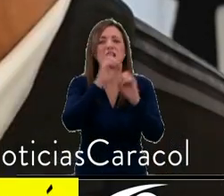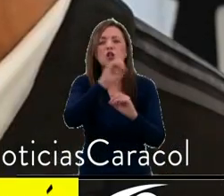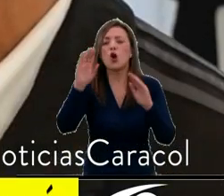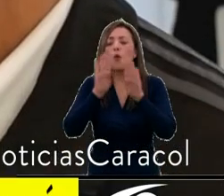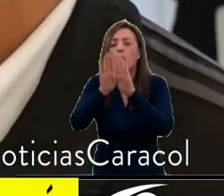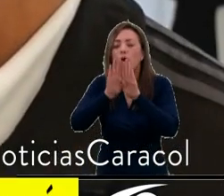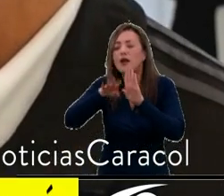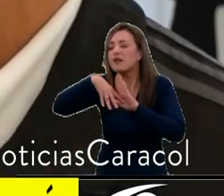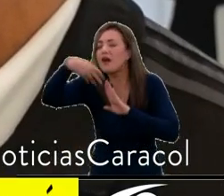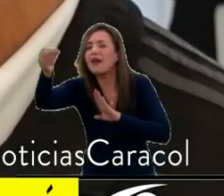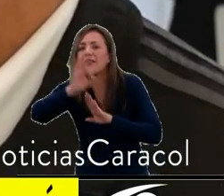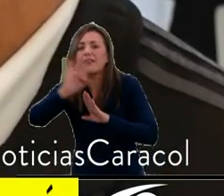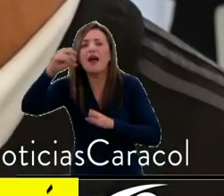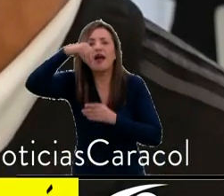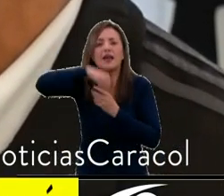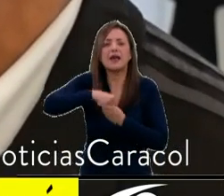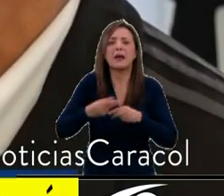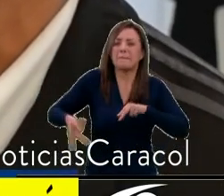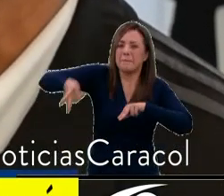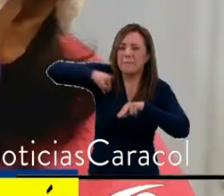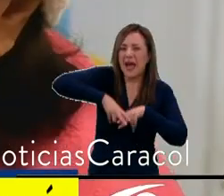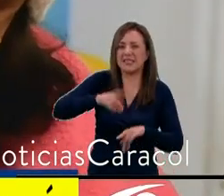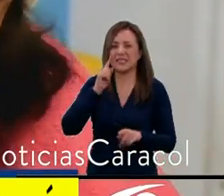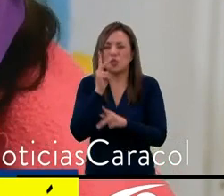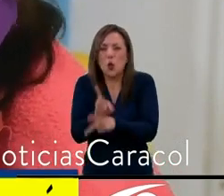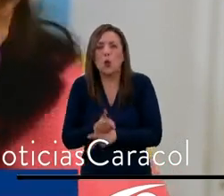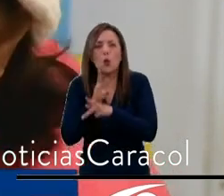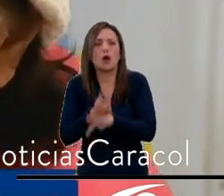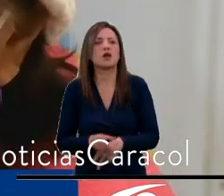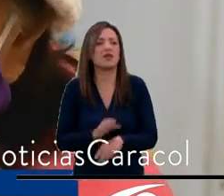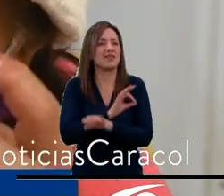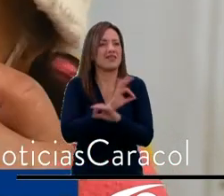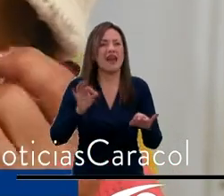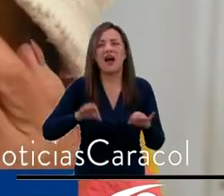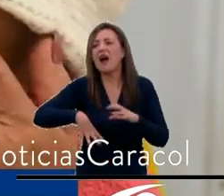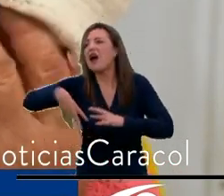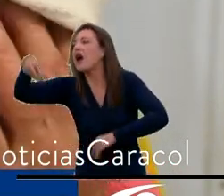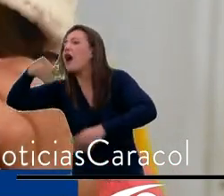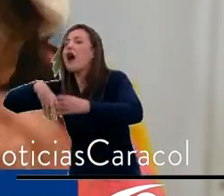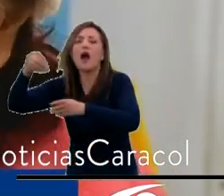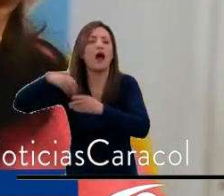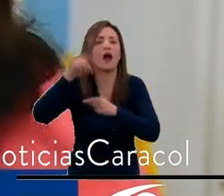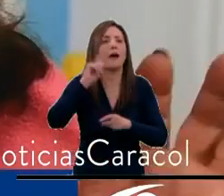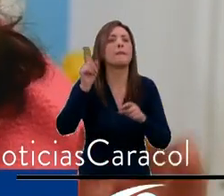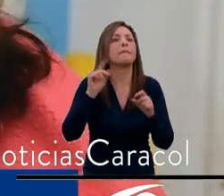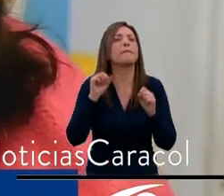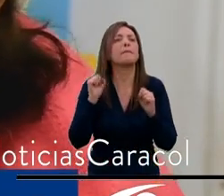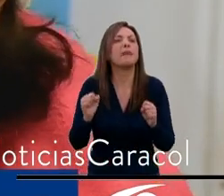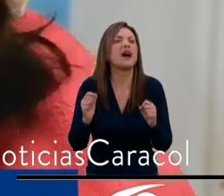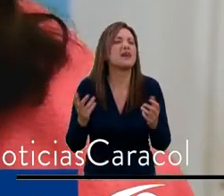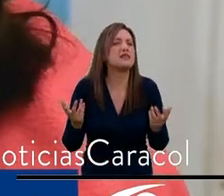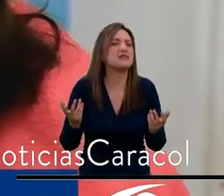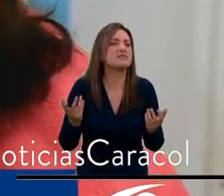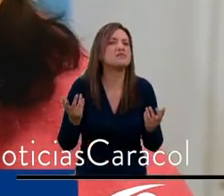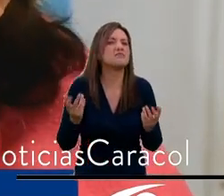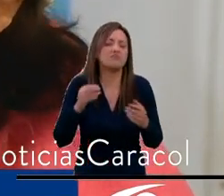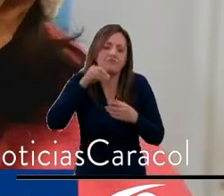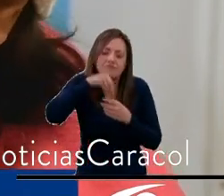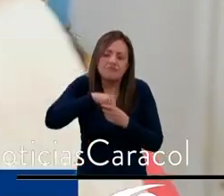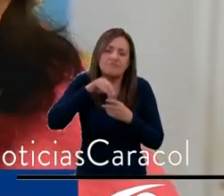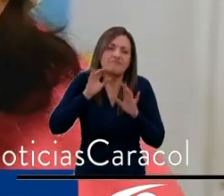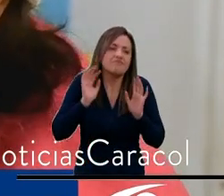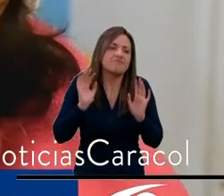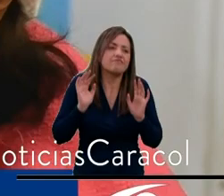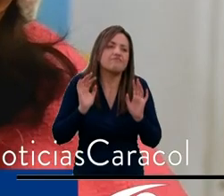la casa y tuvieron que extremar los cuidados. No salió uno tanto por allá a la calle, sino más bien como está sino